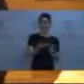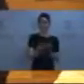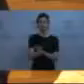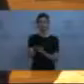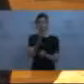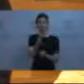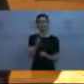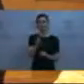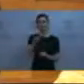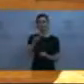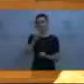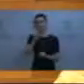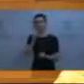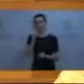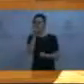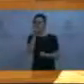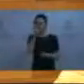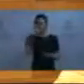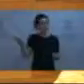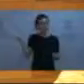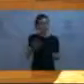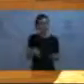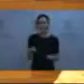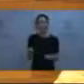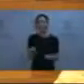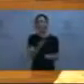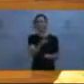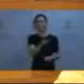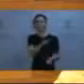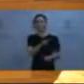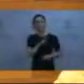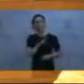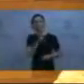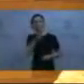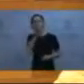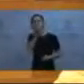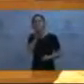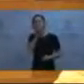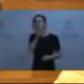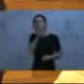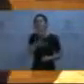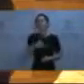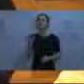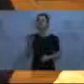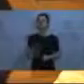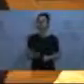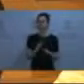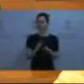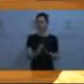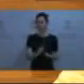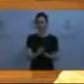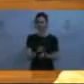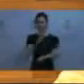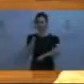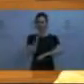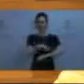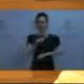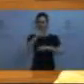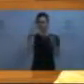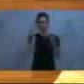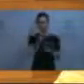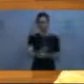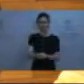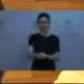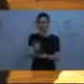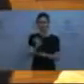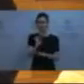bien. Y no es, porque usted lo ha expuesto y yo coincido, que no destinemos suficientes fondos públicos. Usted acaba, o que sea una